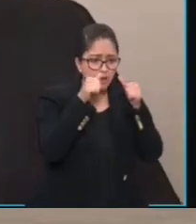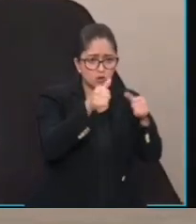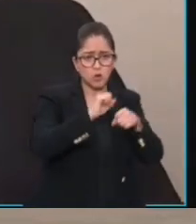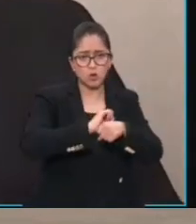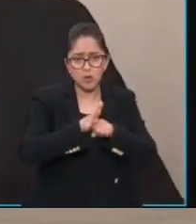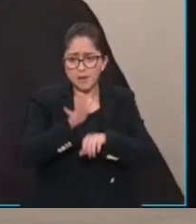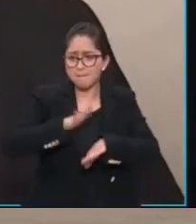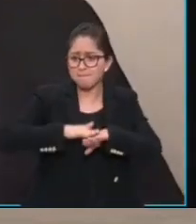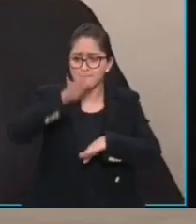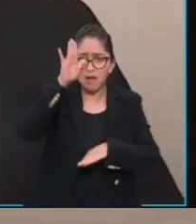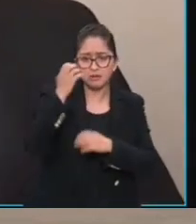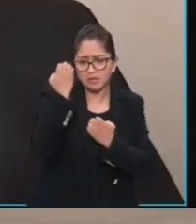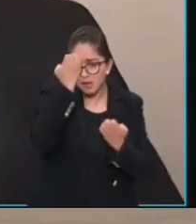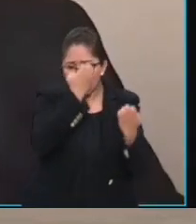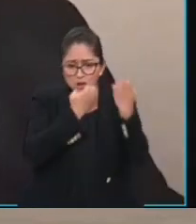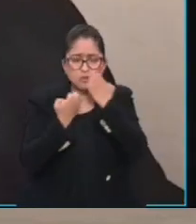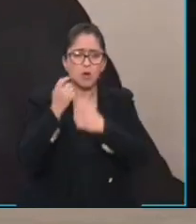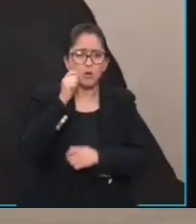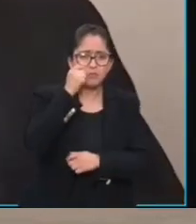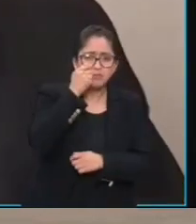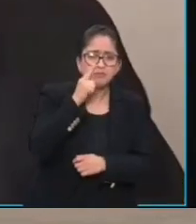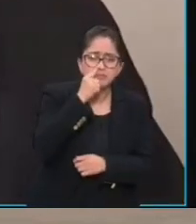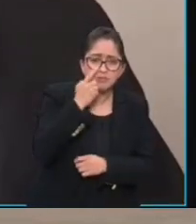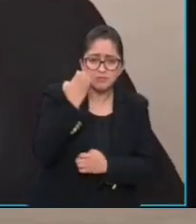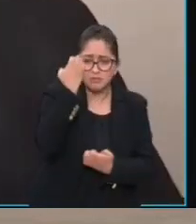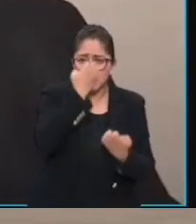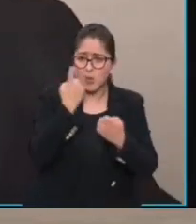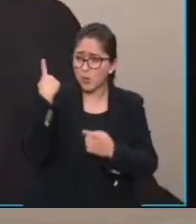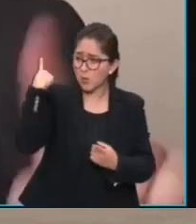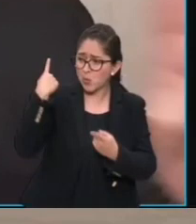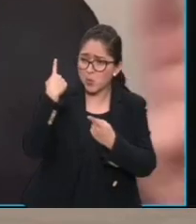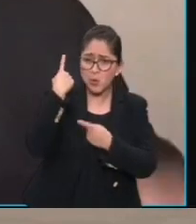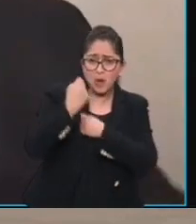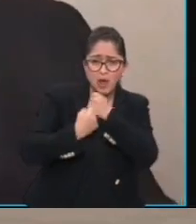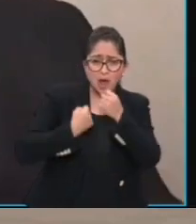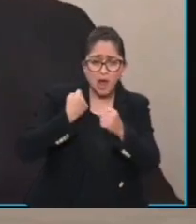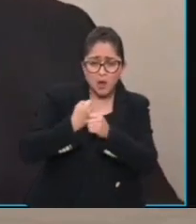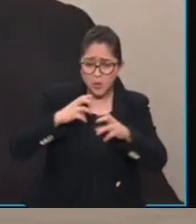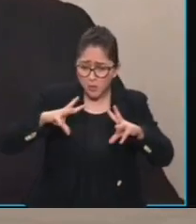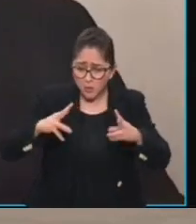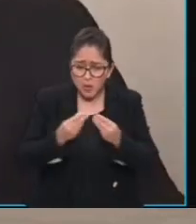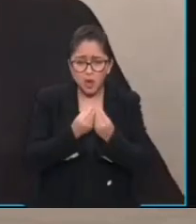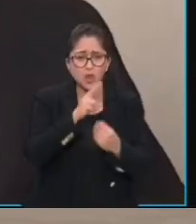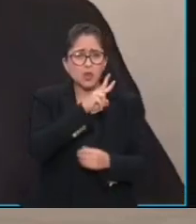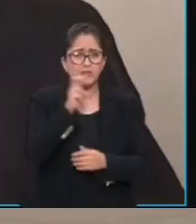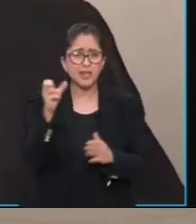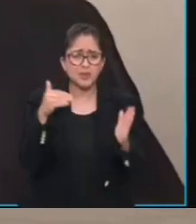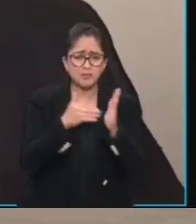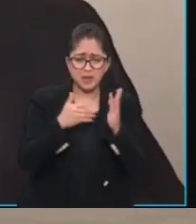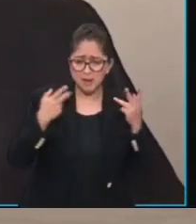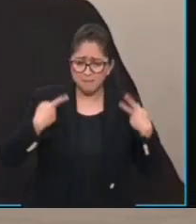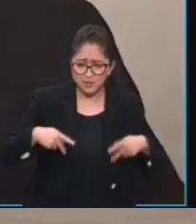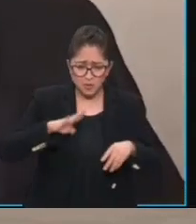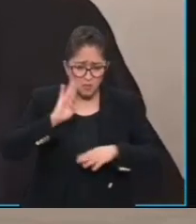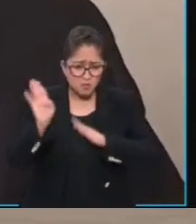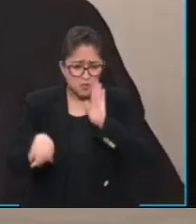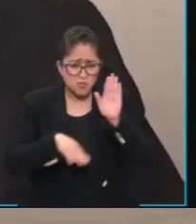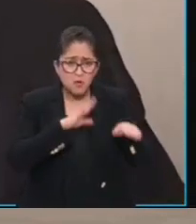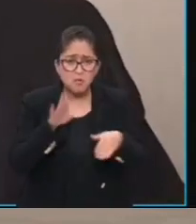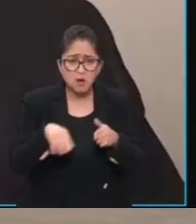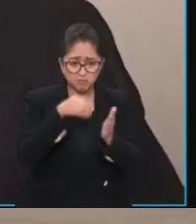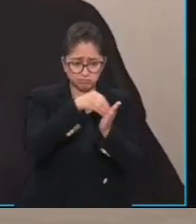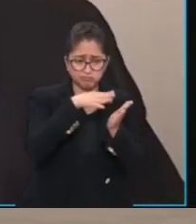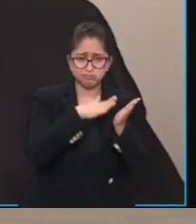pandemia que nos ha afectado ya durante más de un año y más de 200,000 muertos según cifras oficiales. Eso es una de las cosas que los